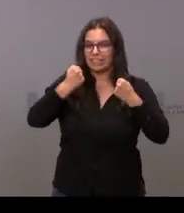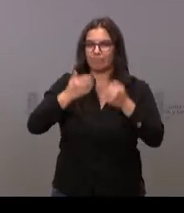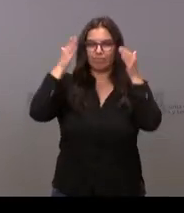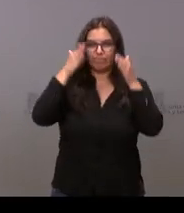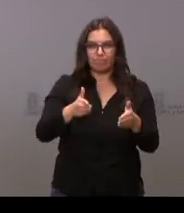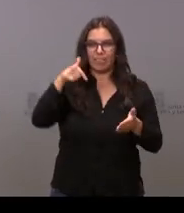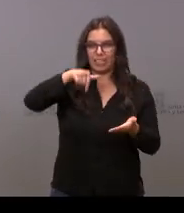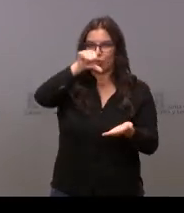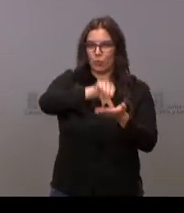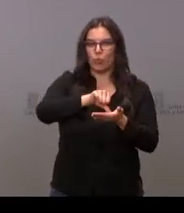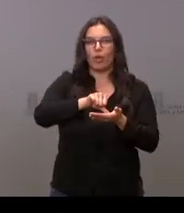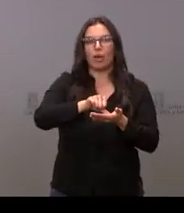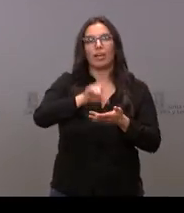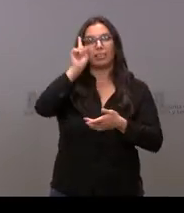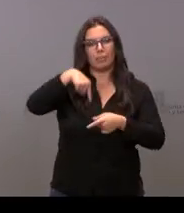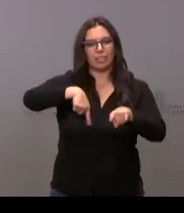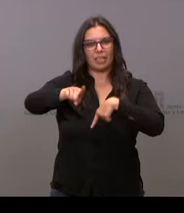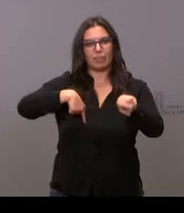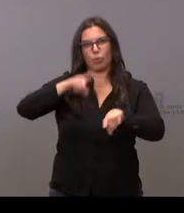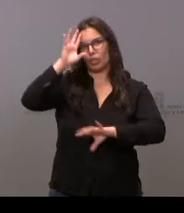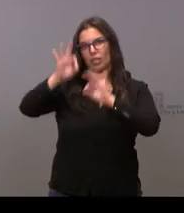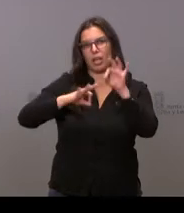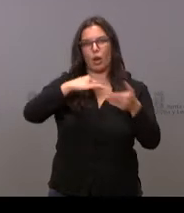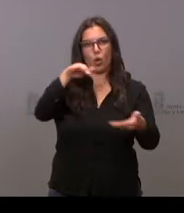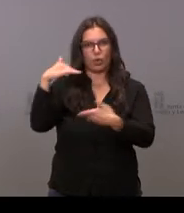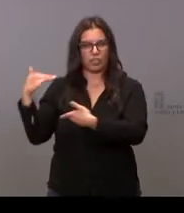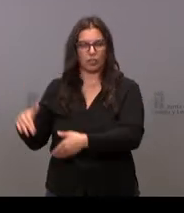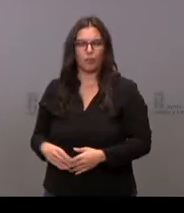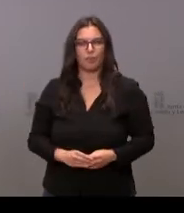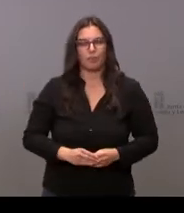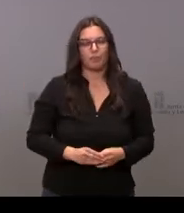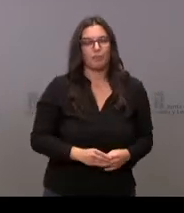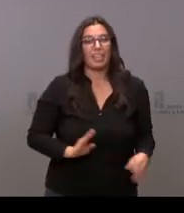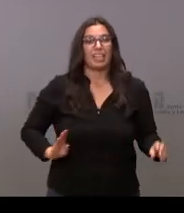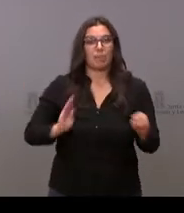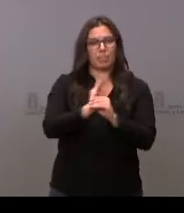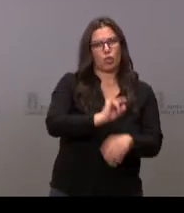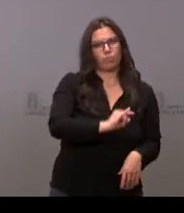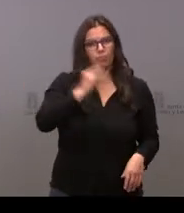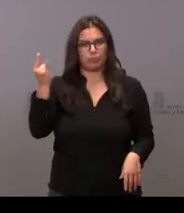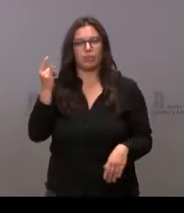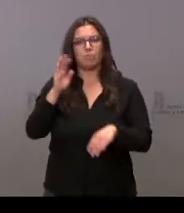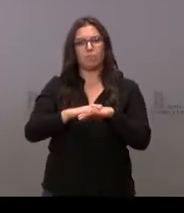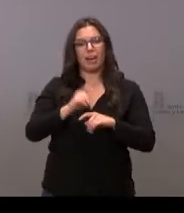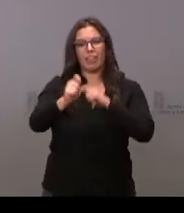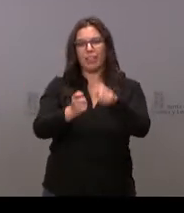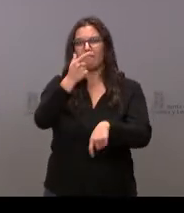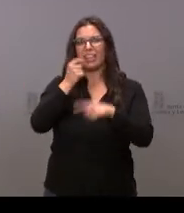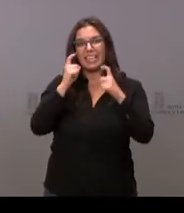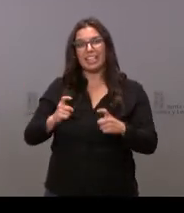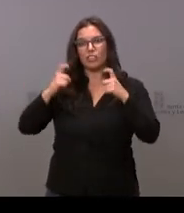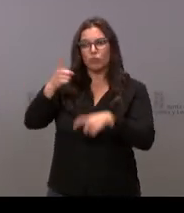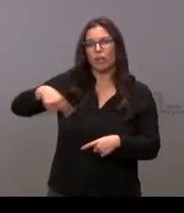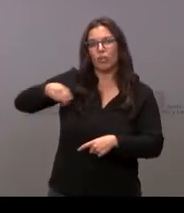esta ciudad y el transporte logístico multiplicaremos la inversión para facilitar el esfuerzo que realizan